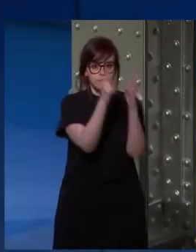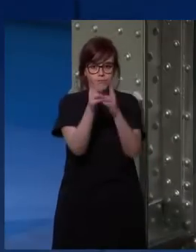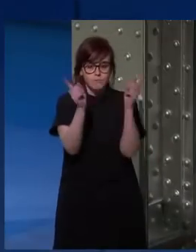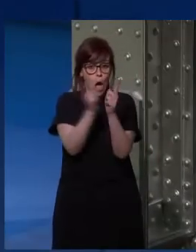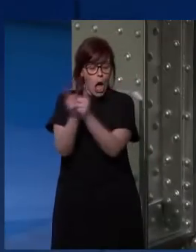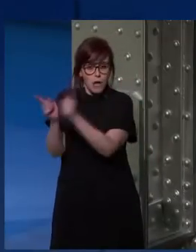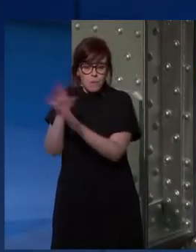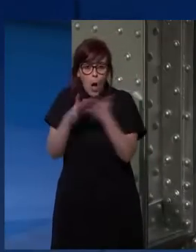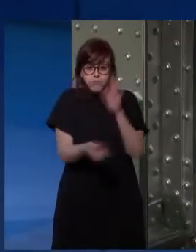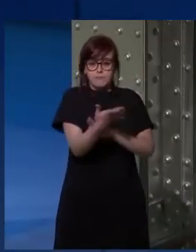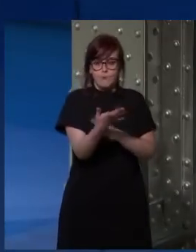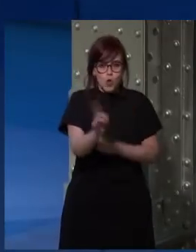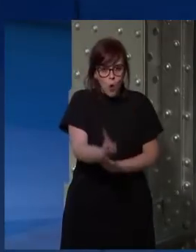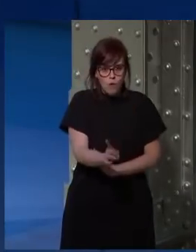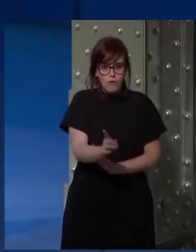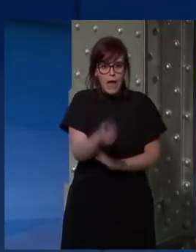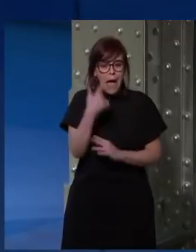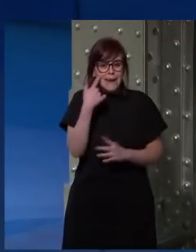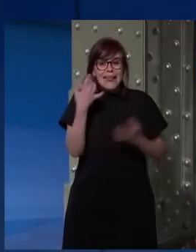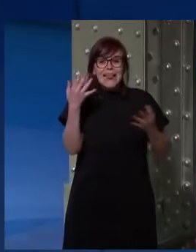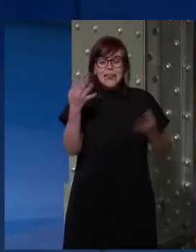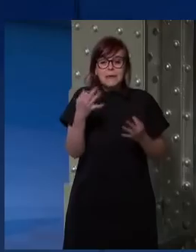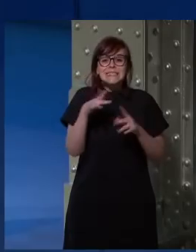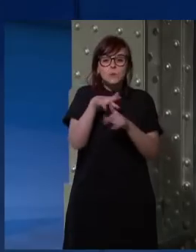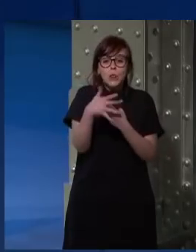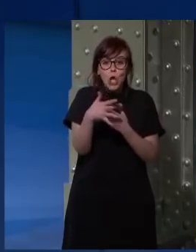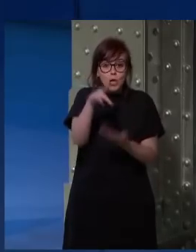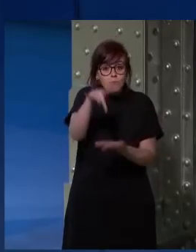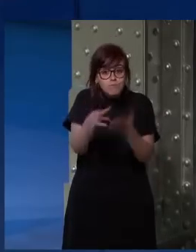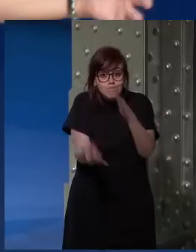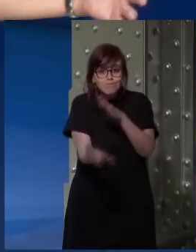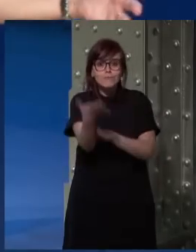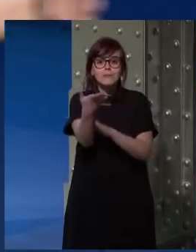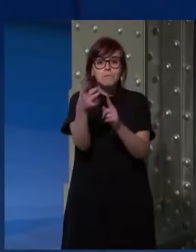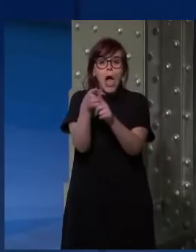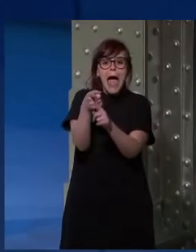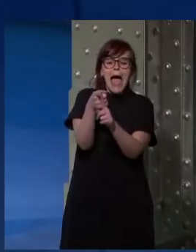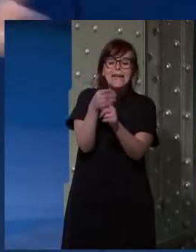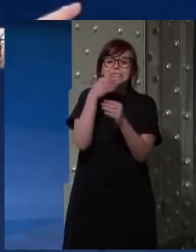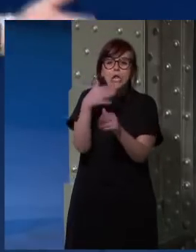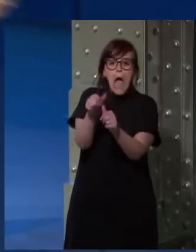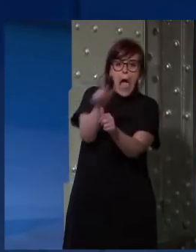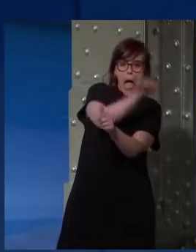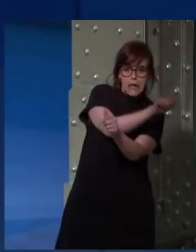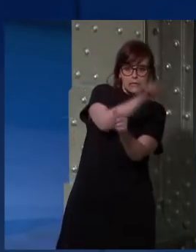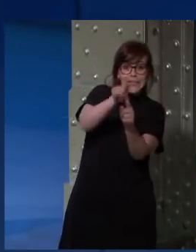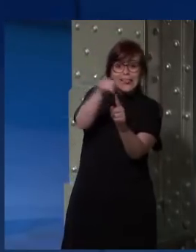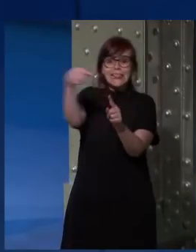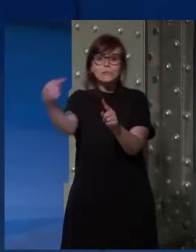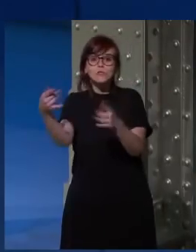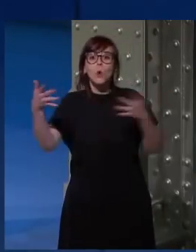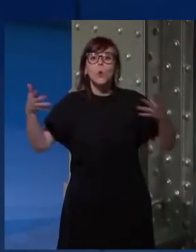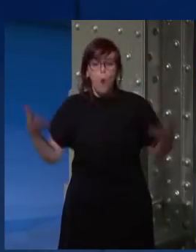nada, ¿no? Pues no, resulta que tienen un antes y seguramente van hacia un después, y todo eso no se cuenta.